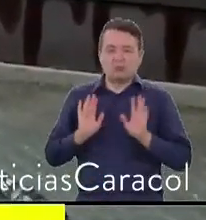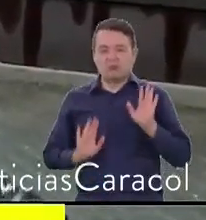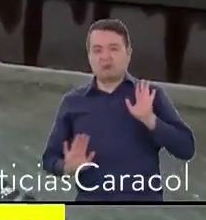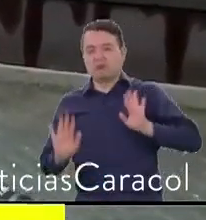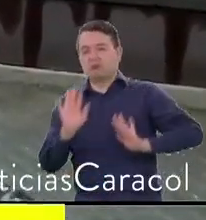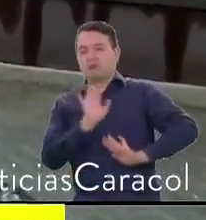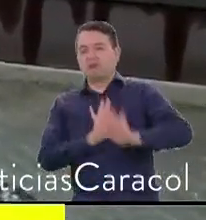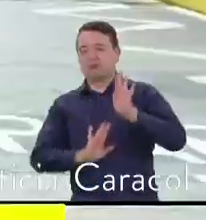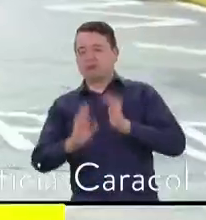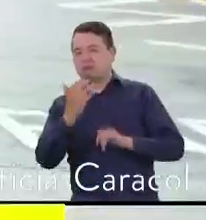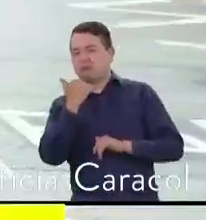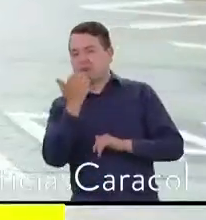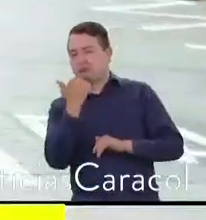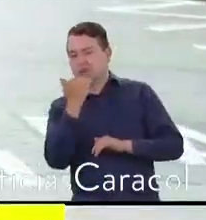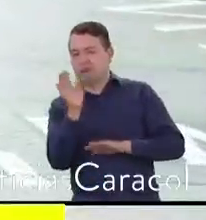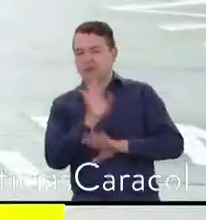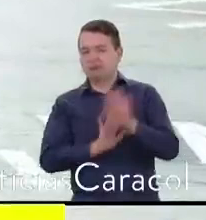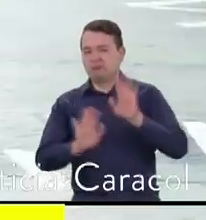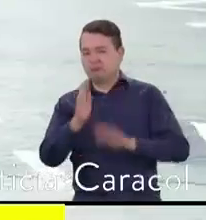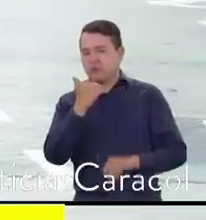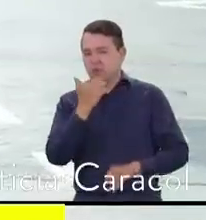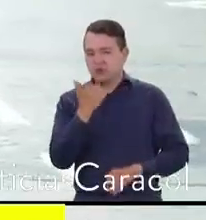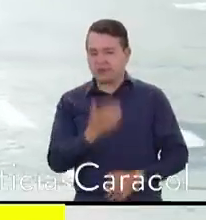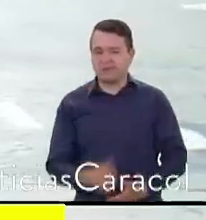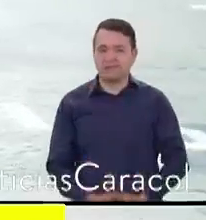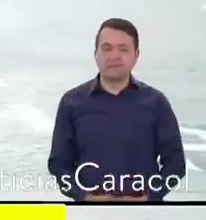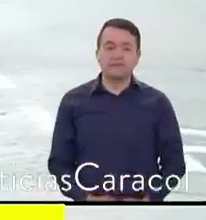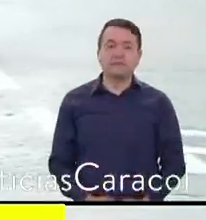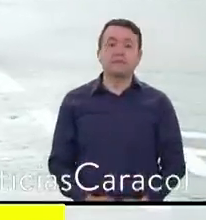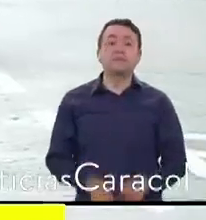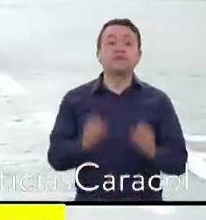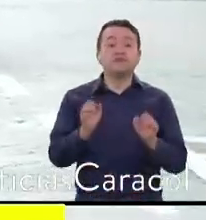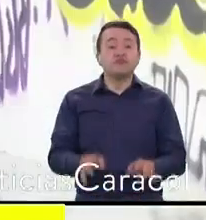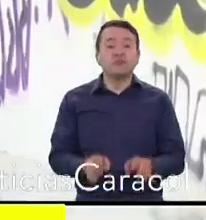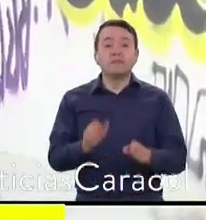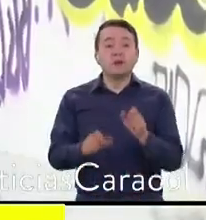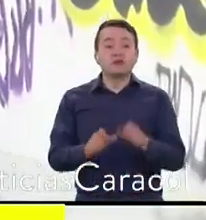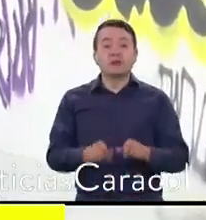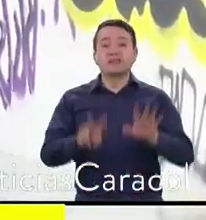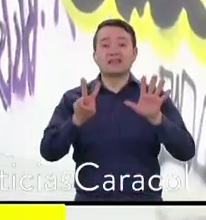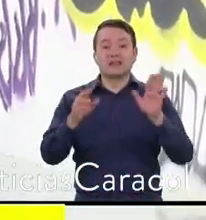dudosa de aplicármela. 7.500 personas que trabajan en el sector